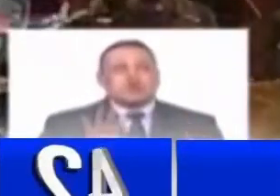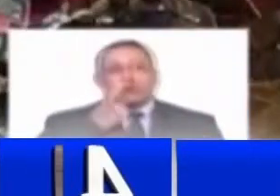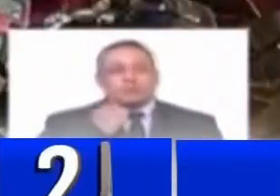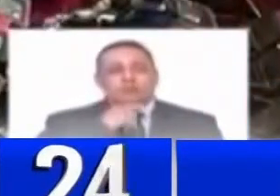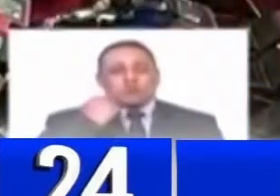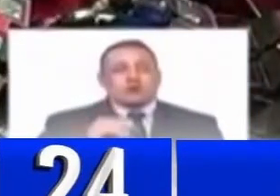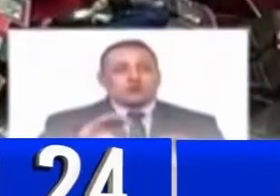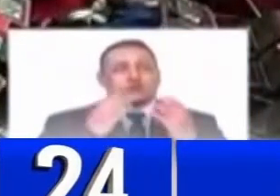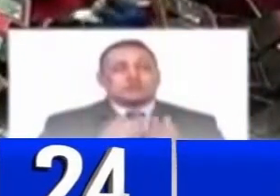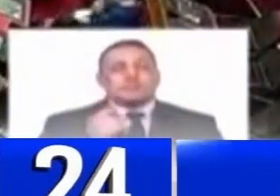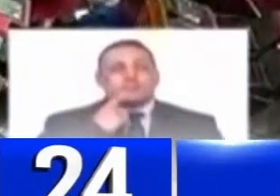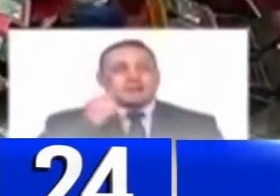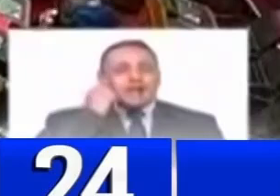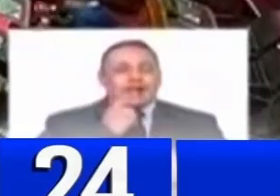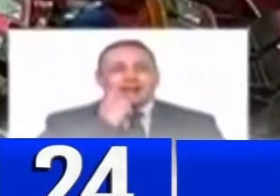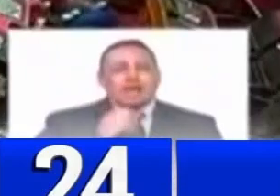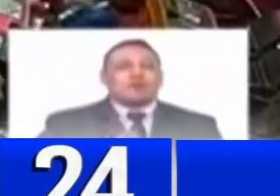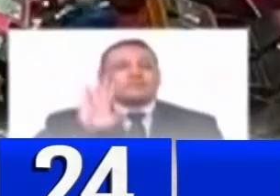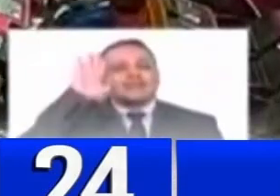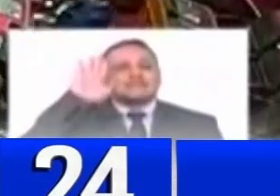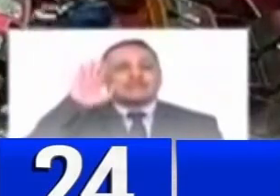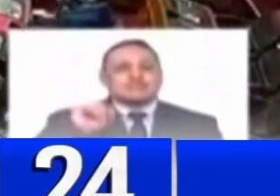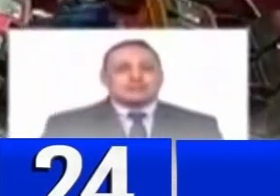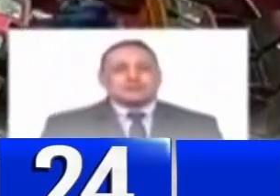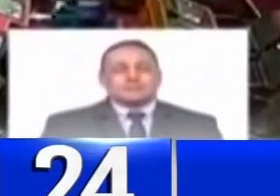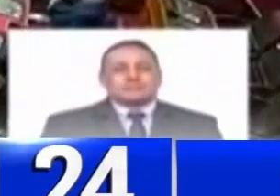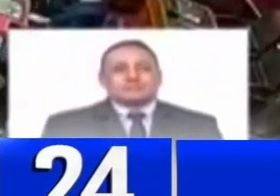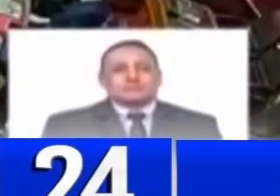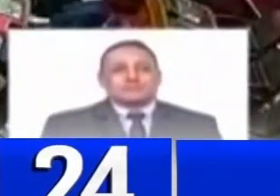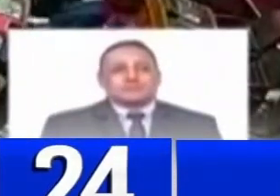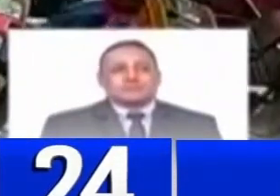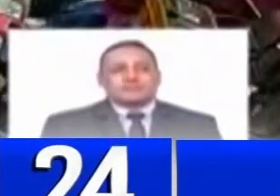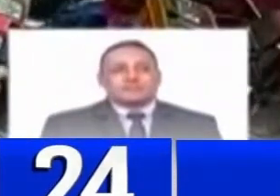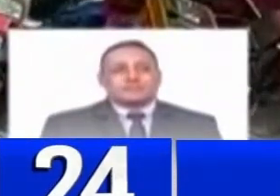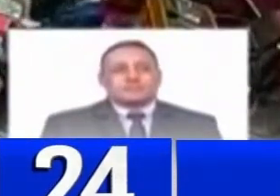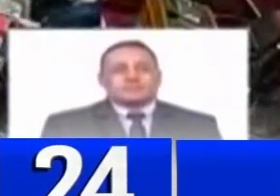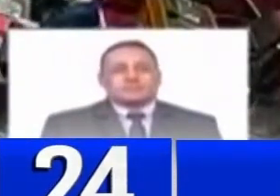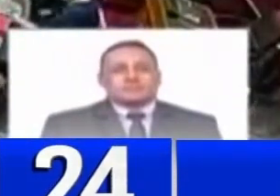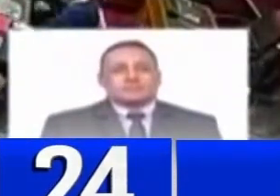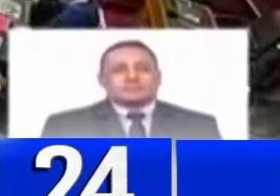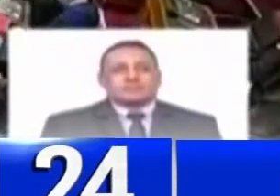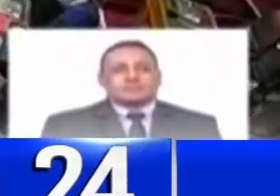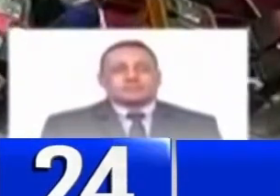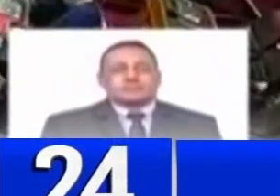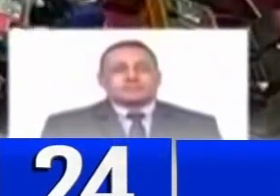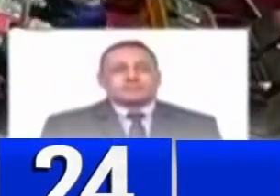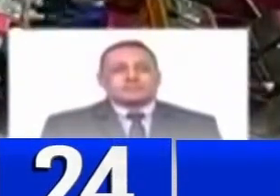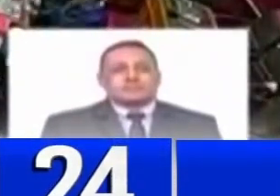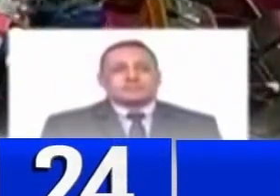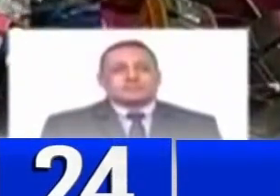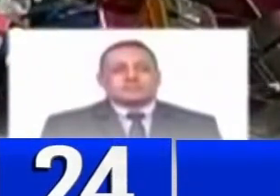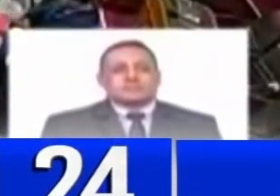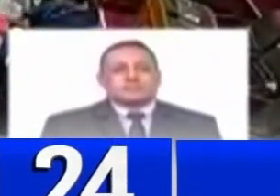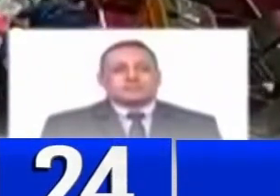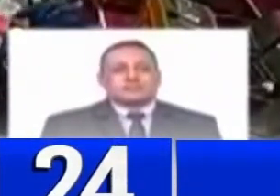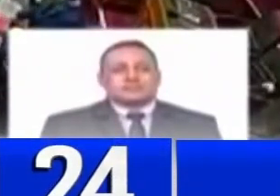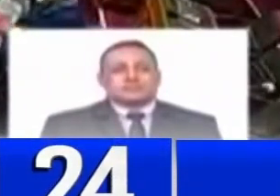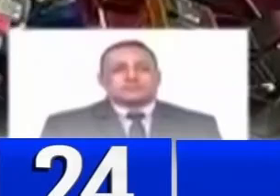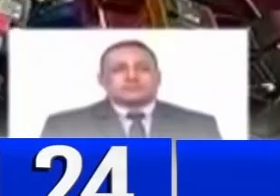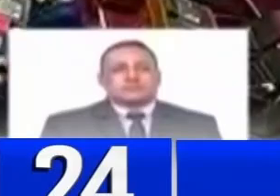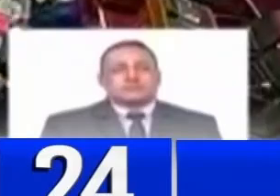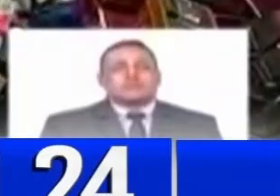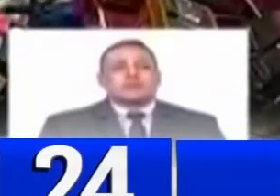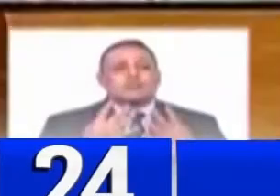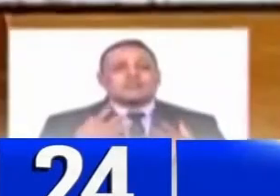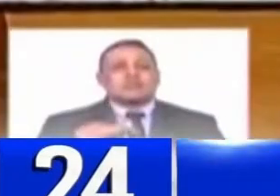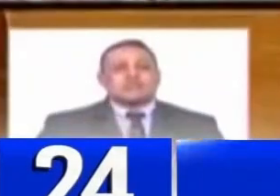2024-2025. Este sábado se dio la sesión de instalación del periodo anual de sesiones 2024-2025 en el Congreso. Y